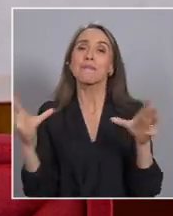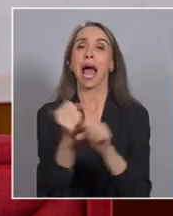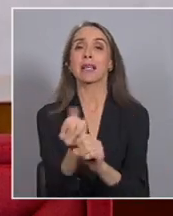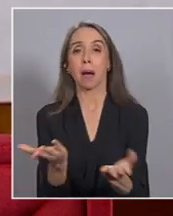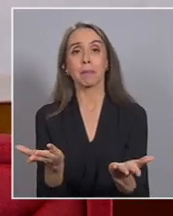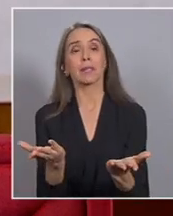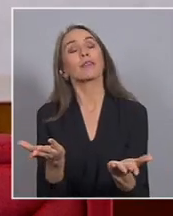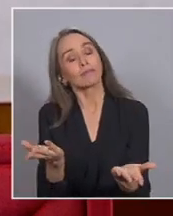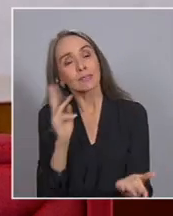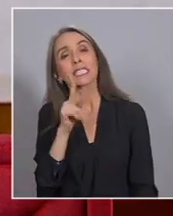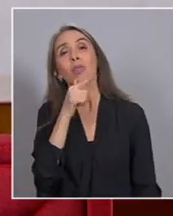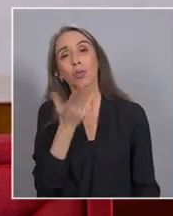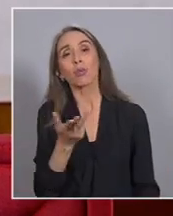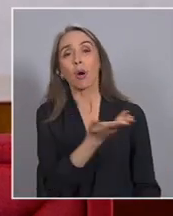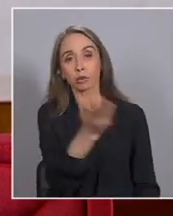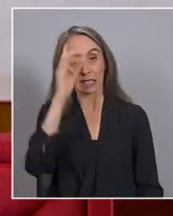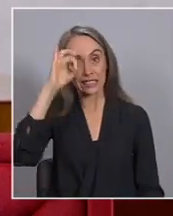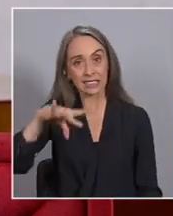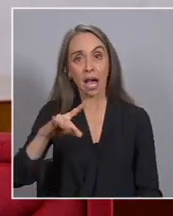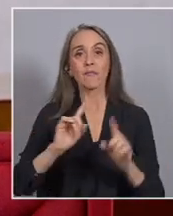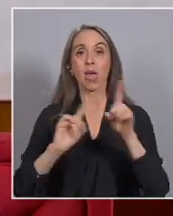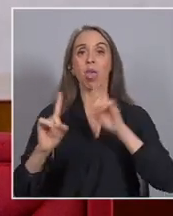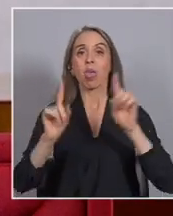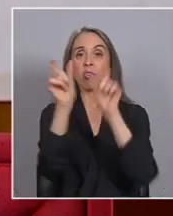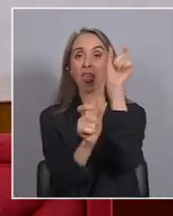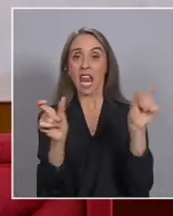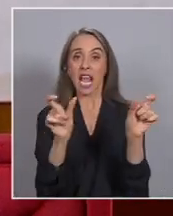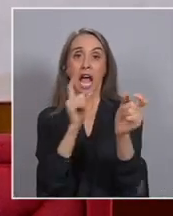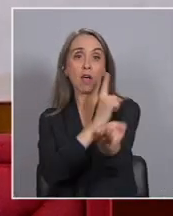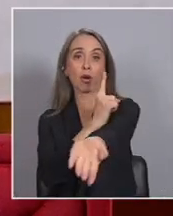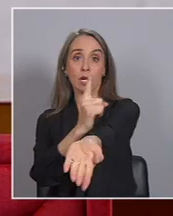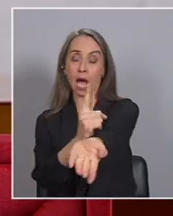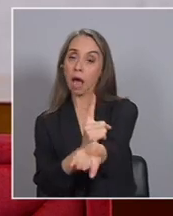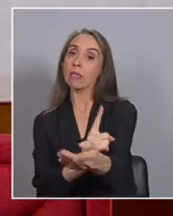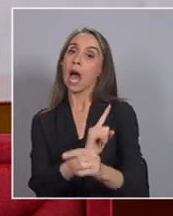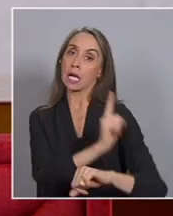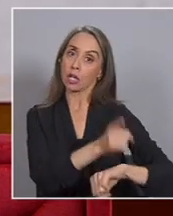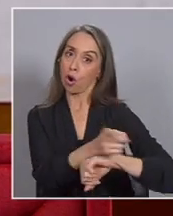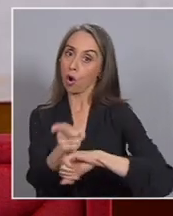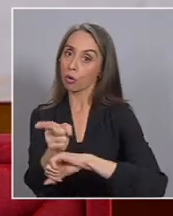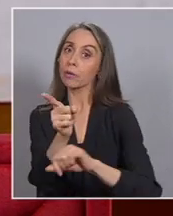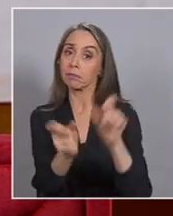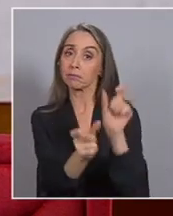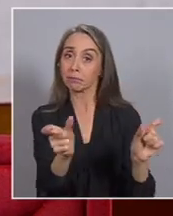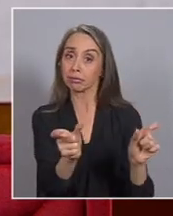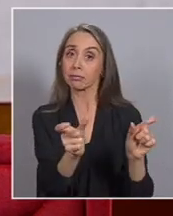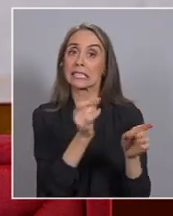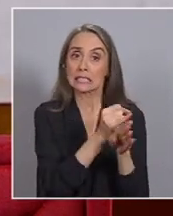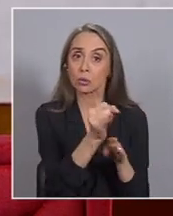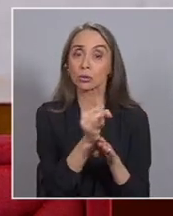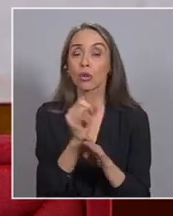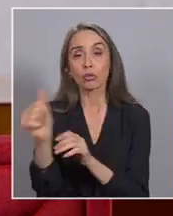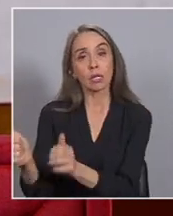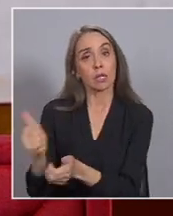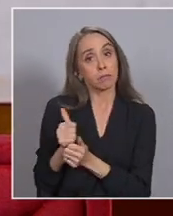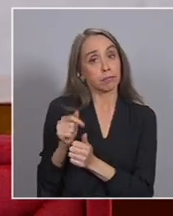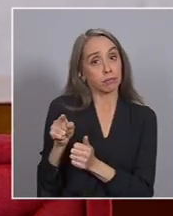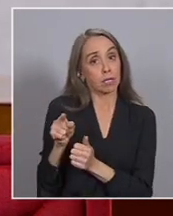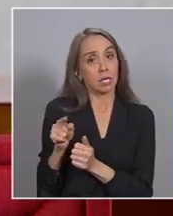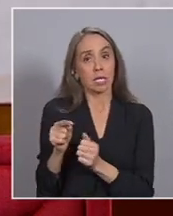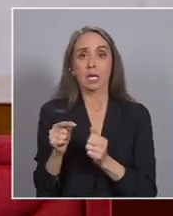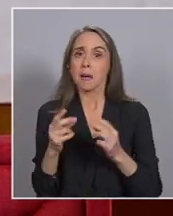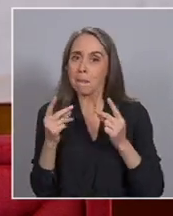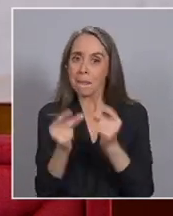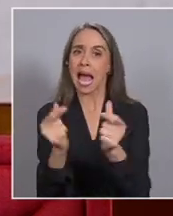dado instrucciones, lo saben nuestros delegados también, a mis colaboradores, que avancemos con más